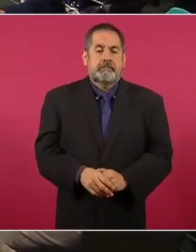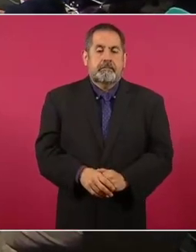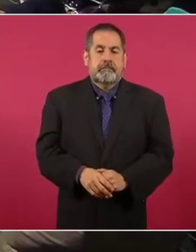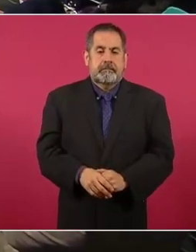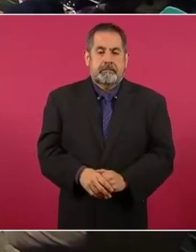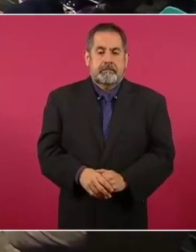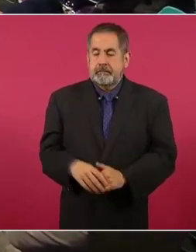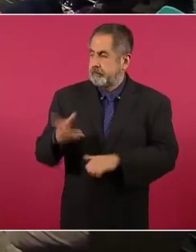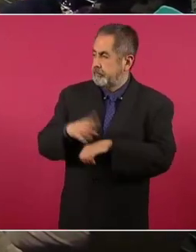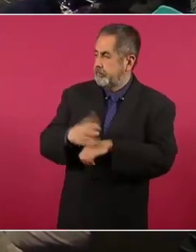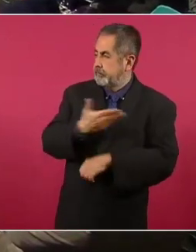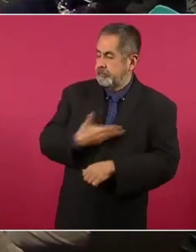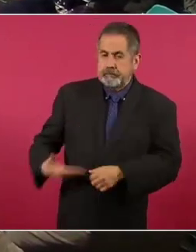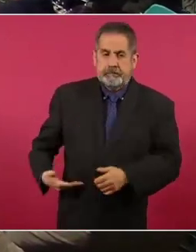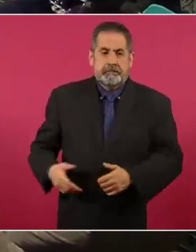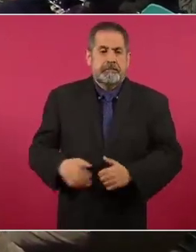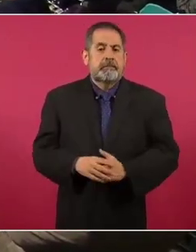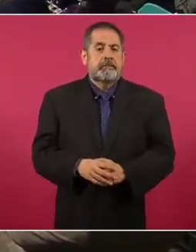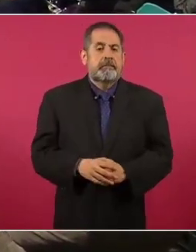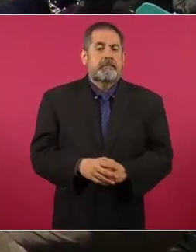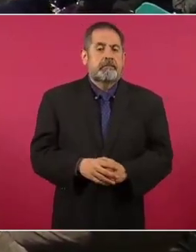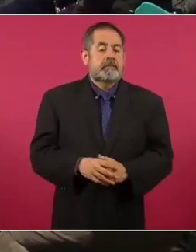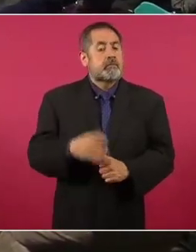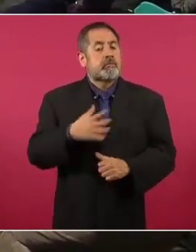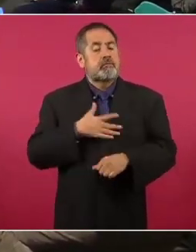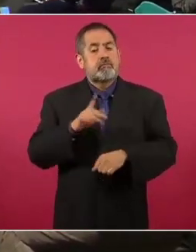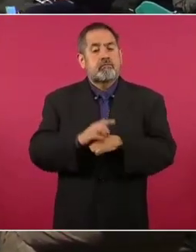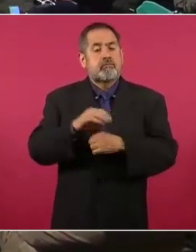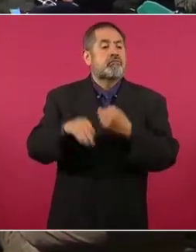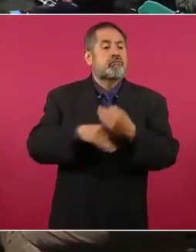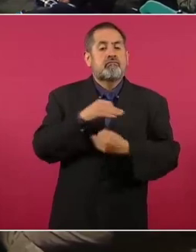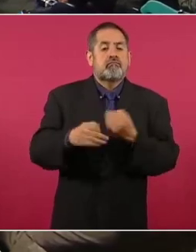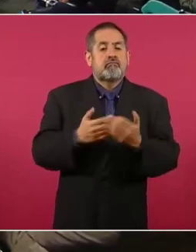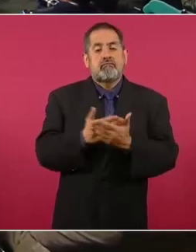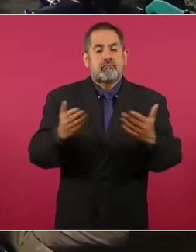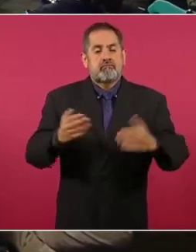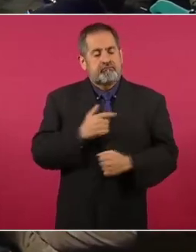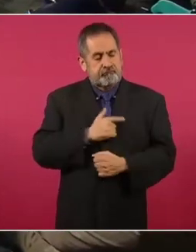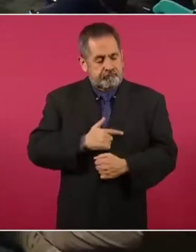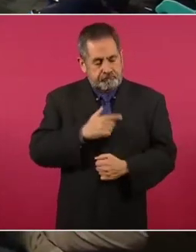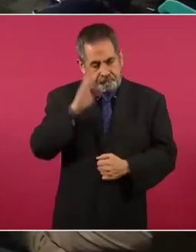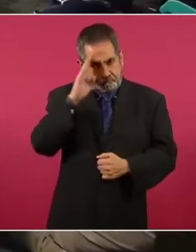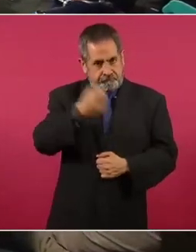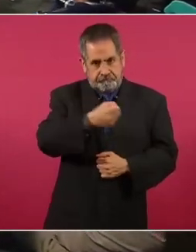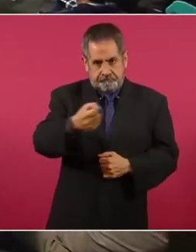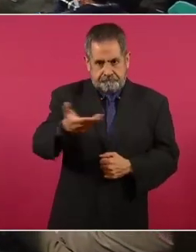Con su permiso, señor presidente. Buenos días a todas y a todos. Un gusto saludarles.